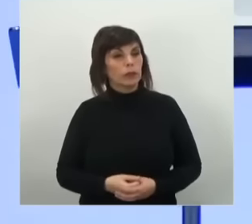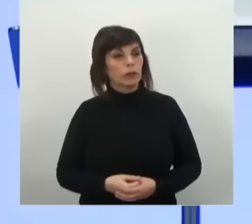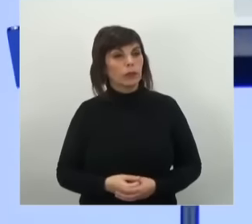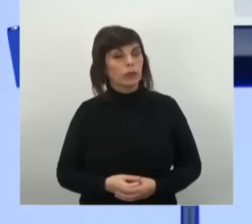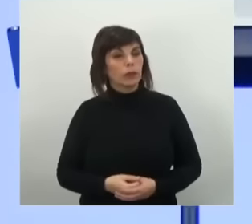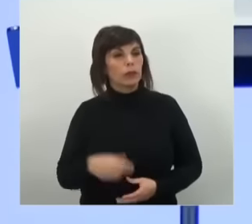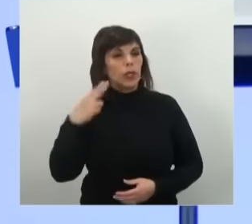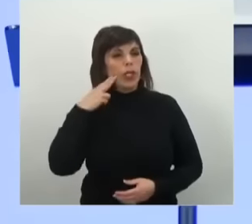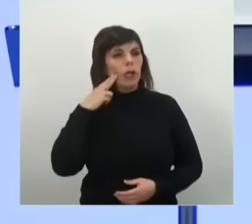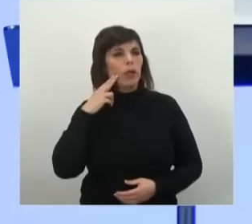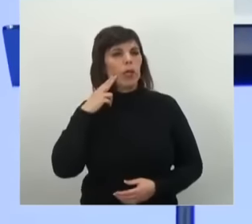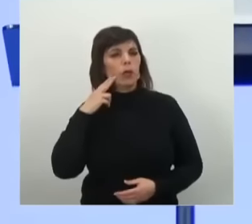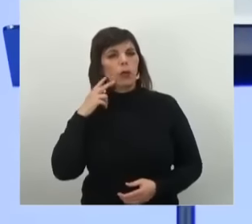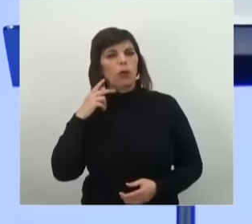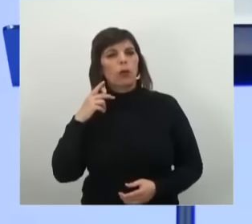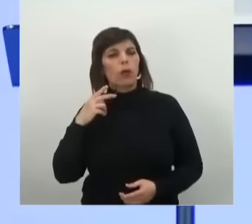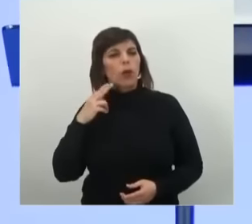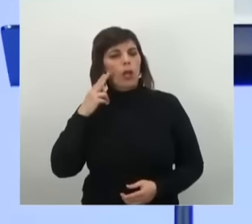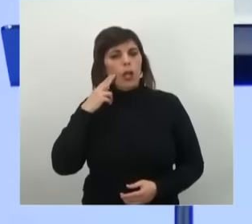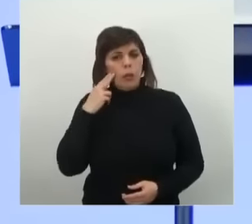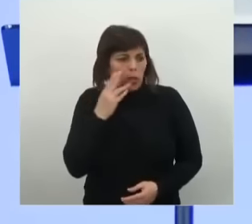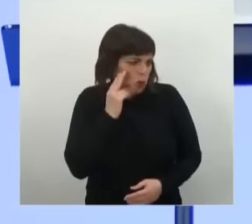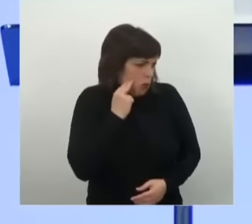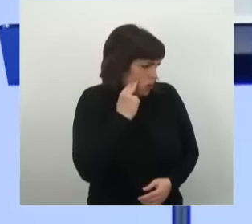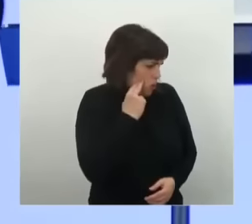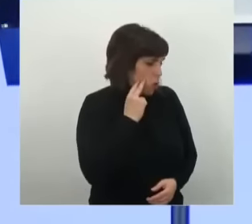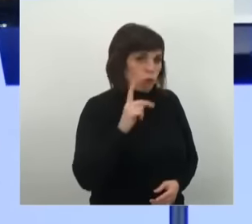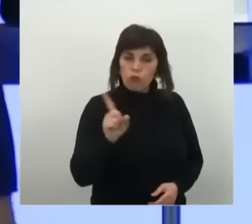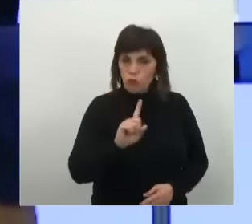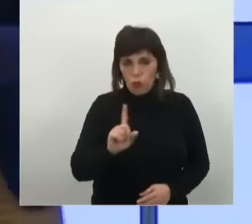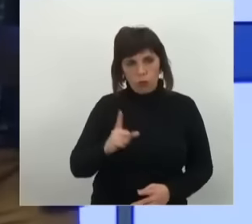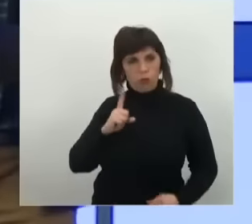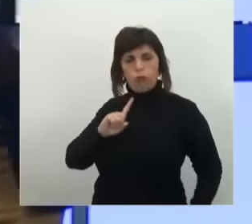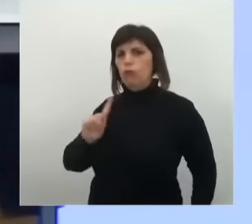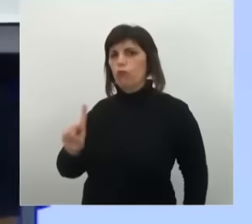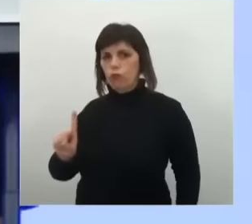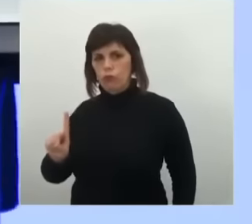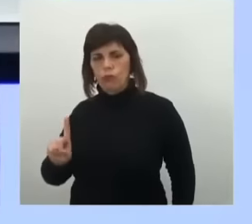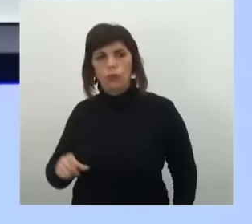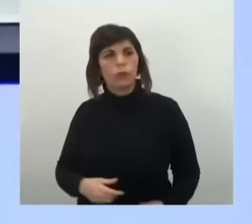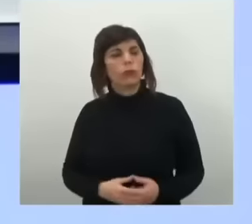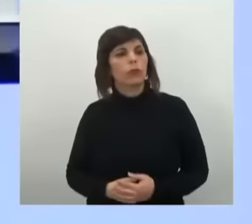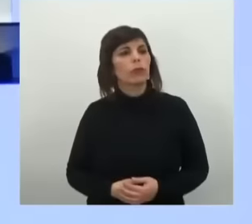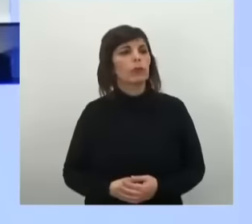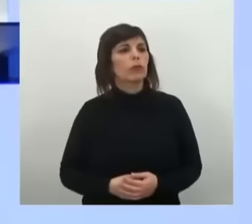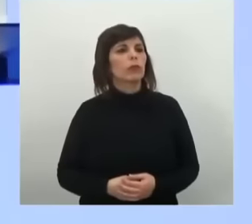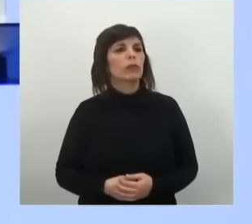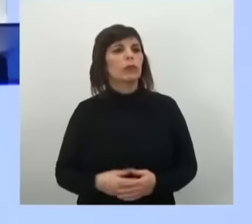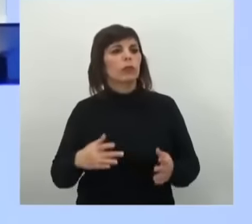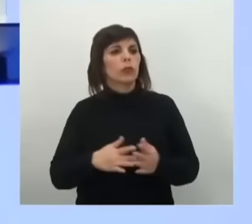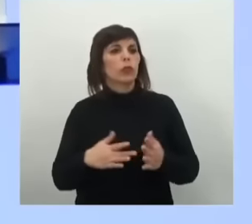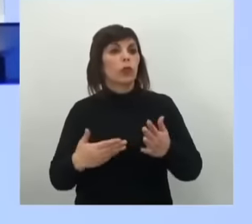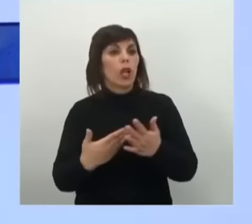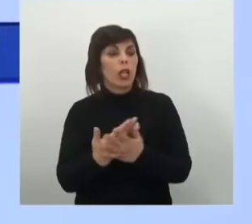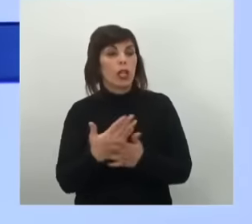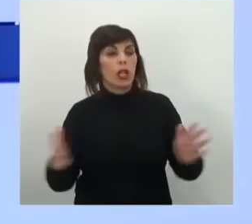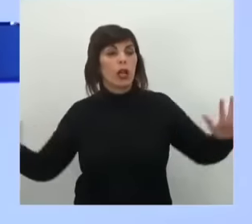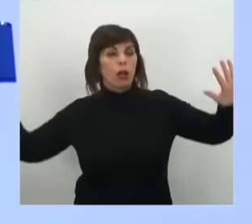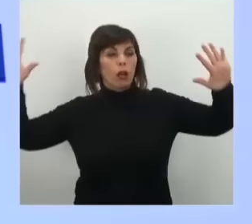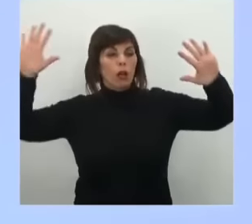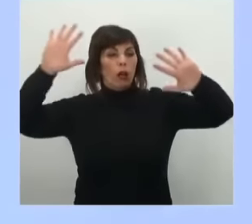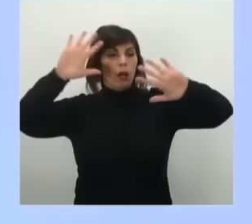enfrentar el miedo que Ellos tenían aquel día cuando llegó la noche